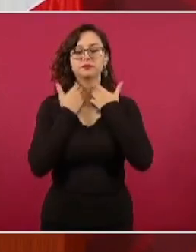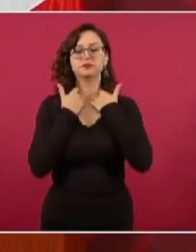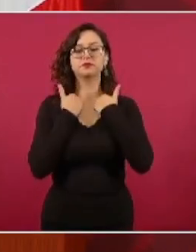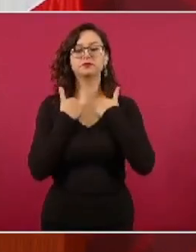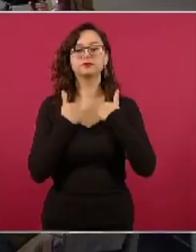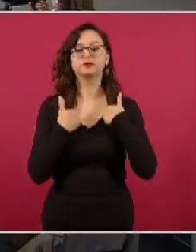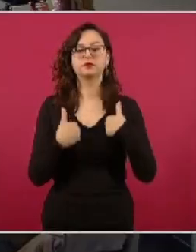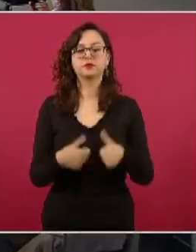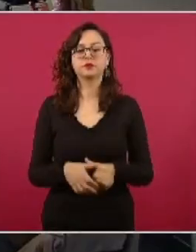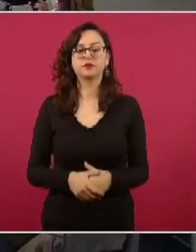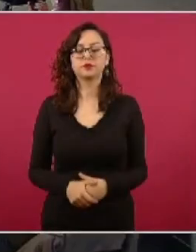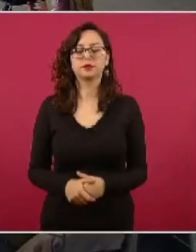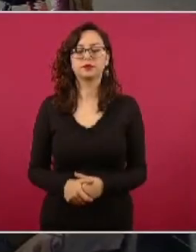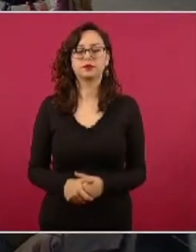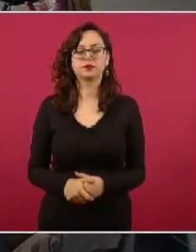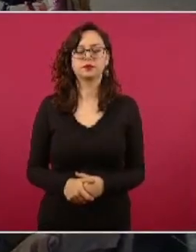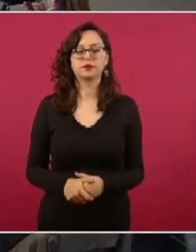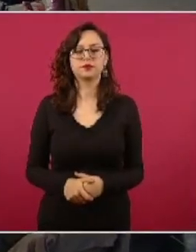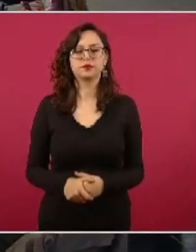Capacitados